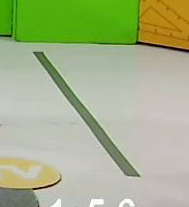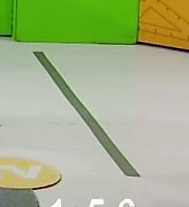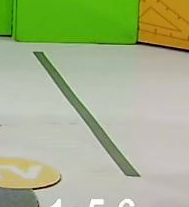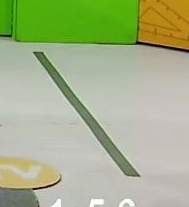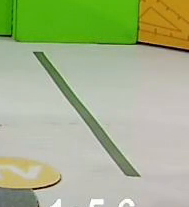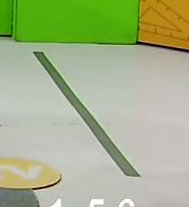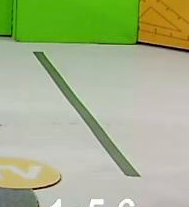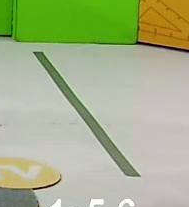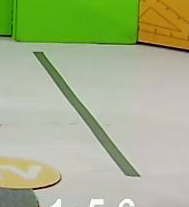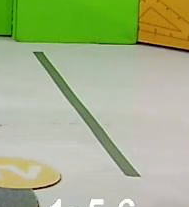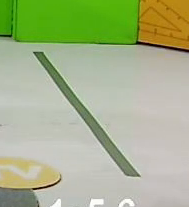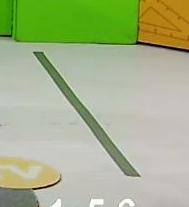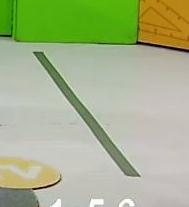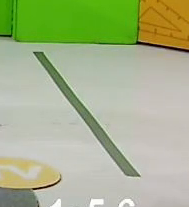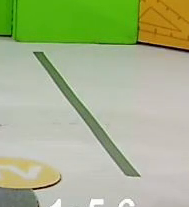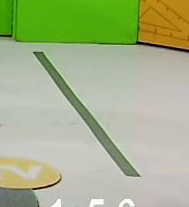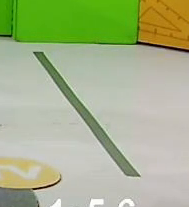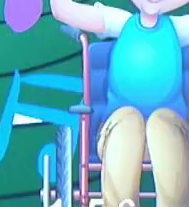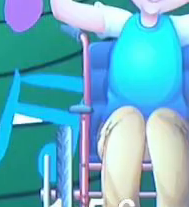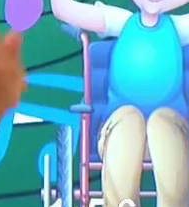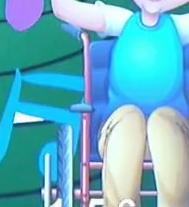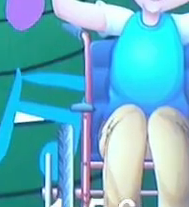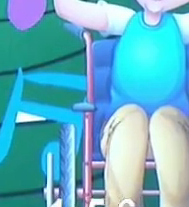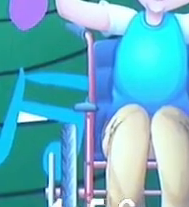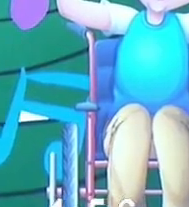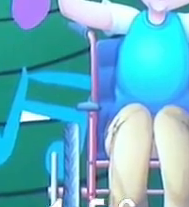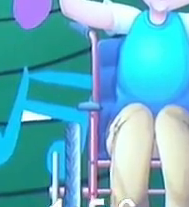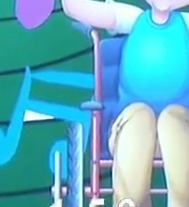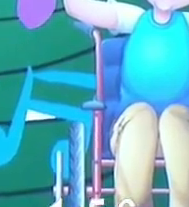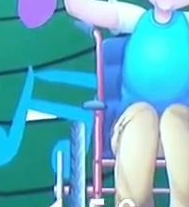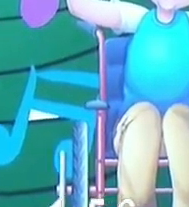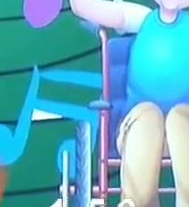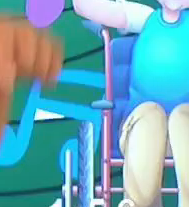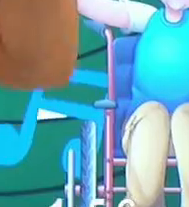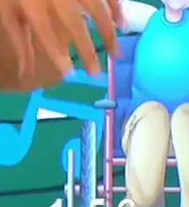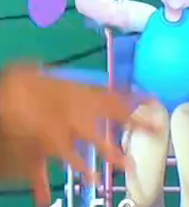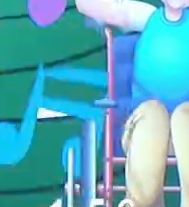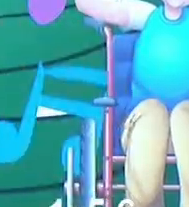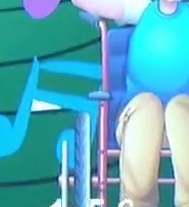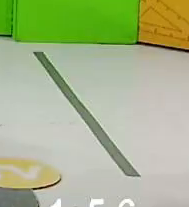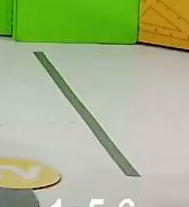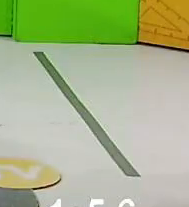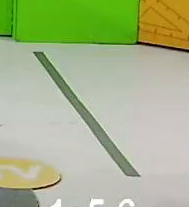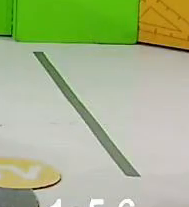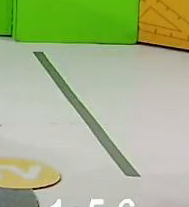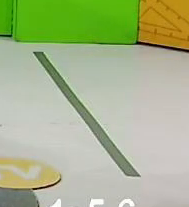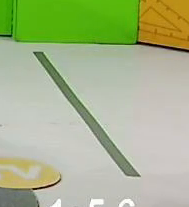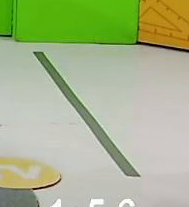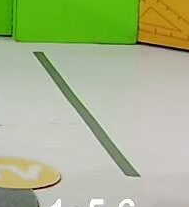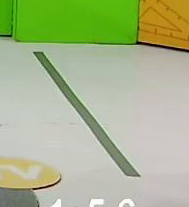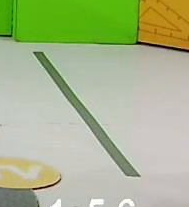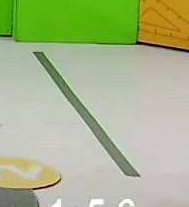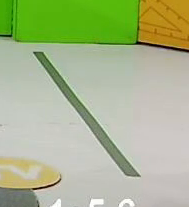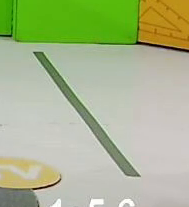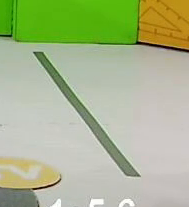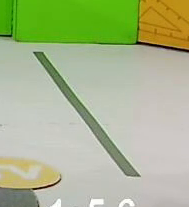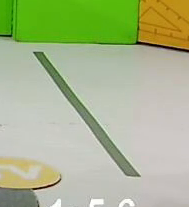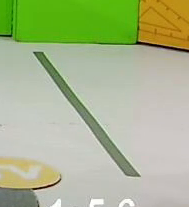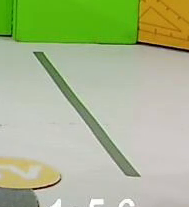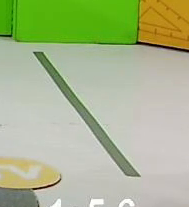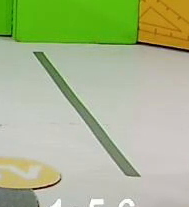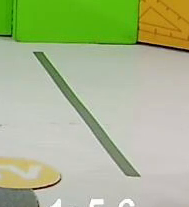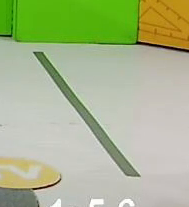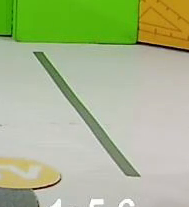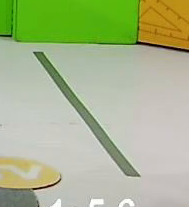tercer nivel. Cuando estamos parados, es segundo nivel. Y el tercer nivel es cuando hacemos todo en piso, cuando hacemos todo